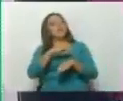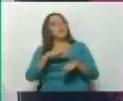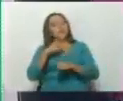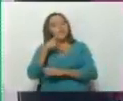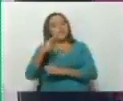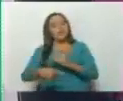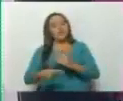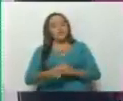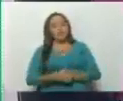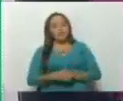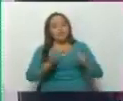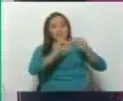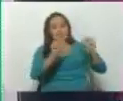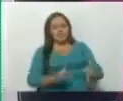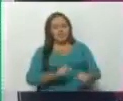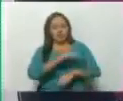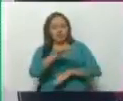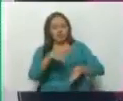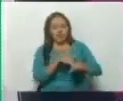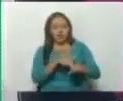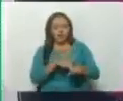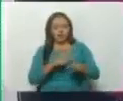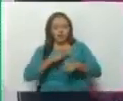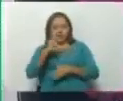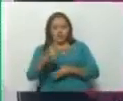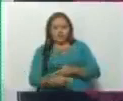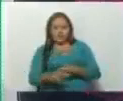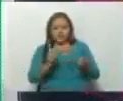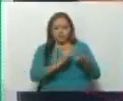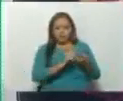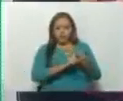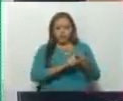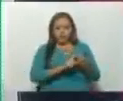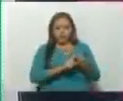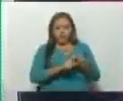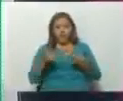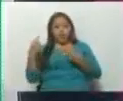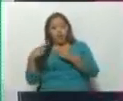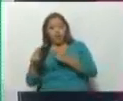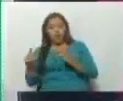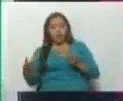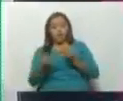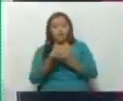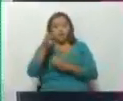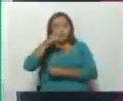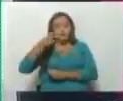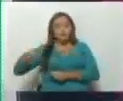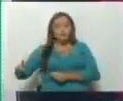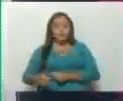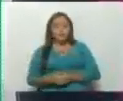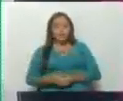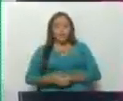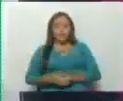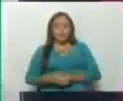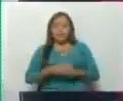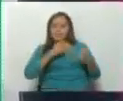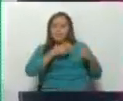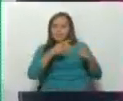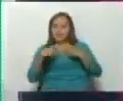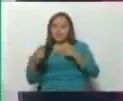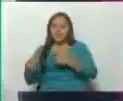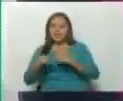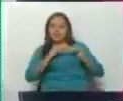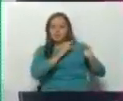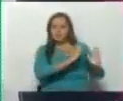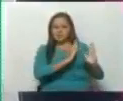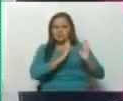un sistema nacional de planificación y un sistema nacional y popular, ¿no? En sus distintas escalas, vuelvo a repetir,